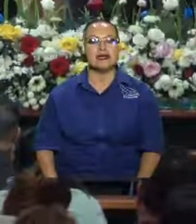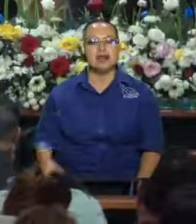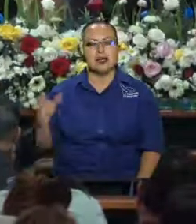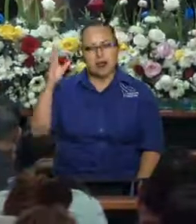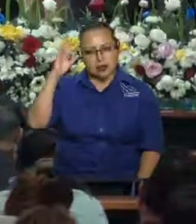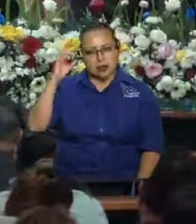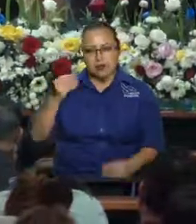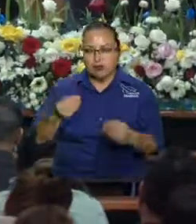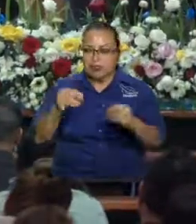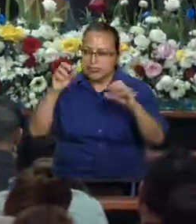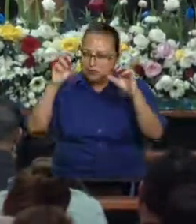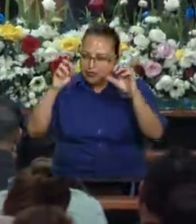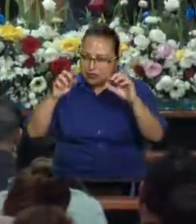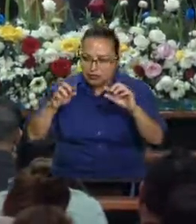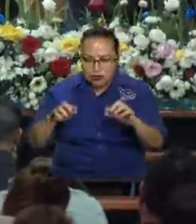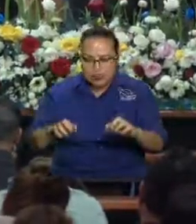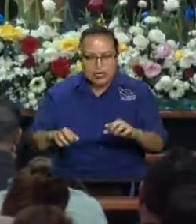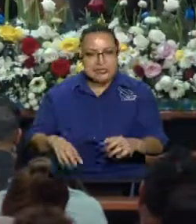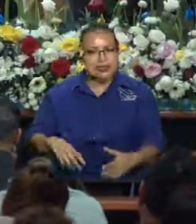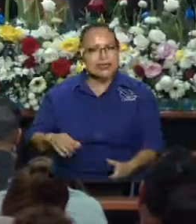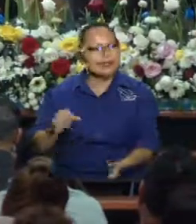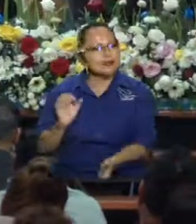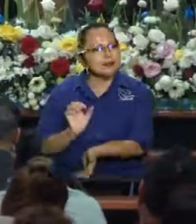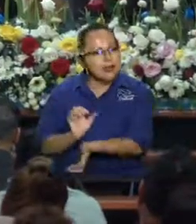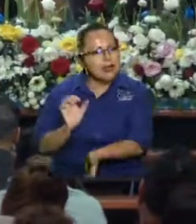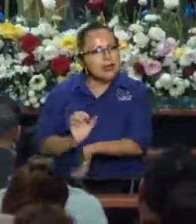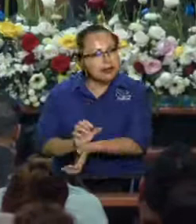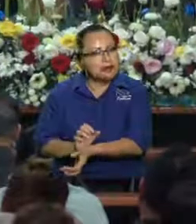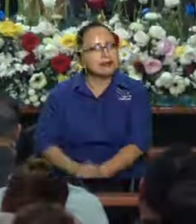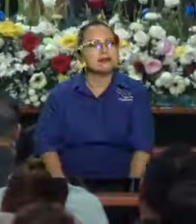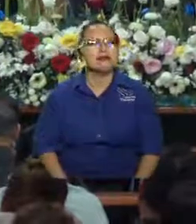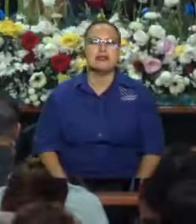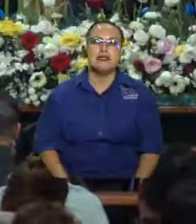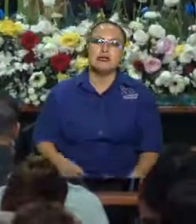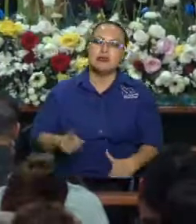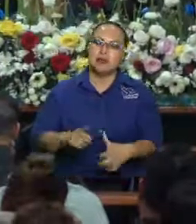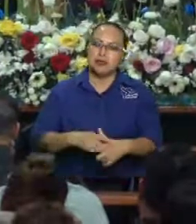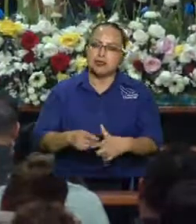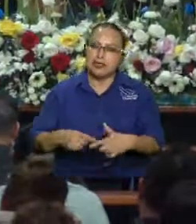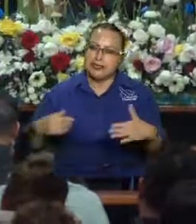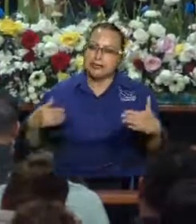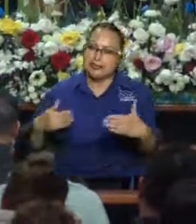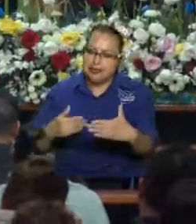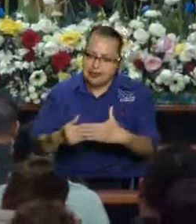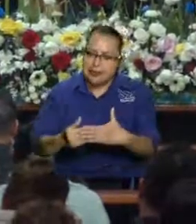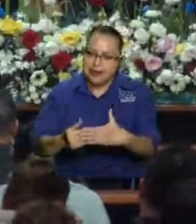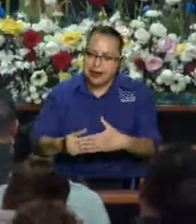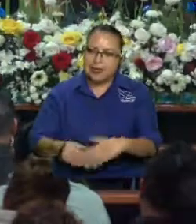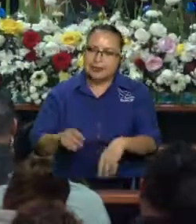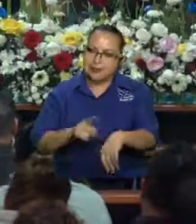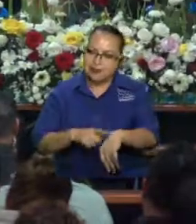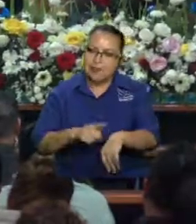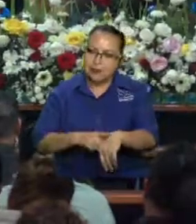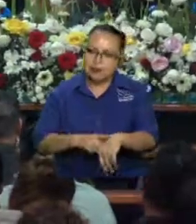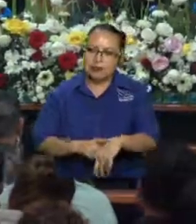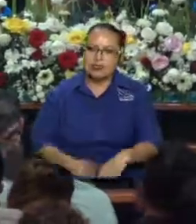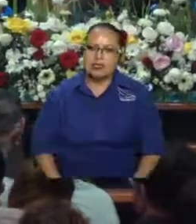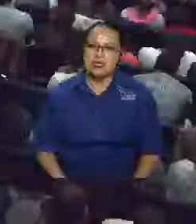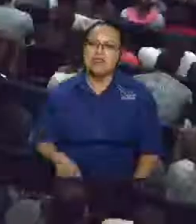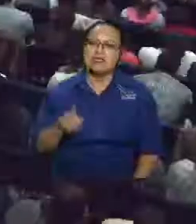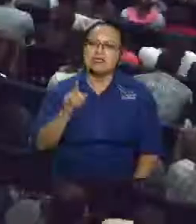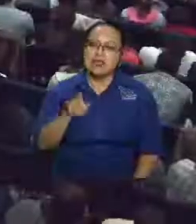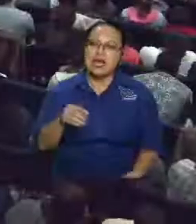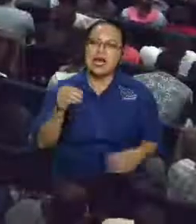Lo que pasa es que la gente espera hasta el último momento. Ay, no tengo los $700, no tengo los 800, ni modo, ¿cómo los va a tener? Pero si hubiera dado